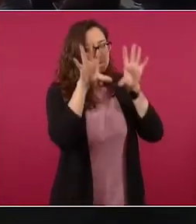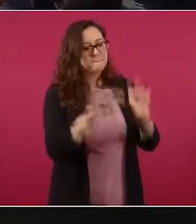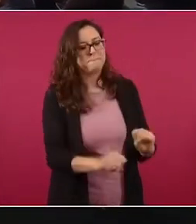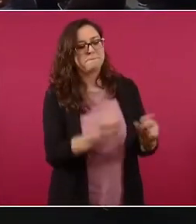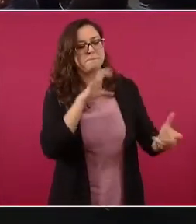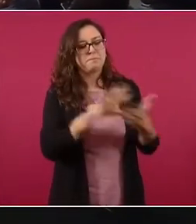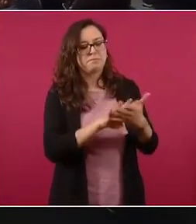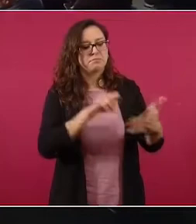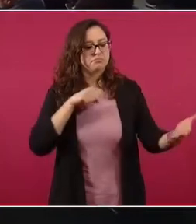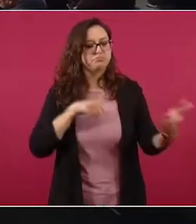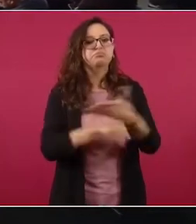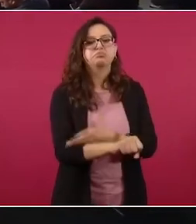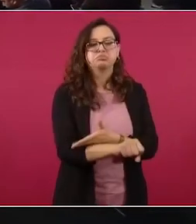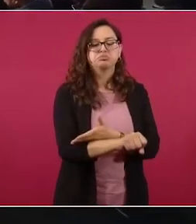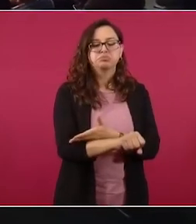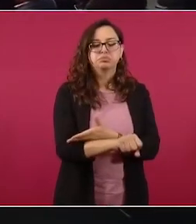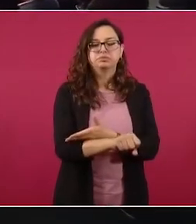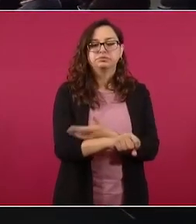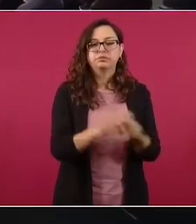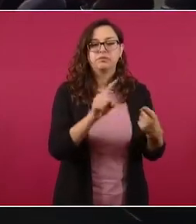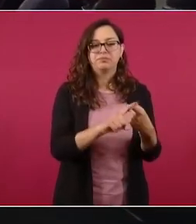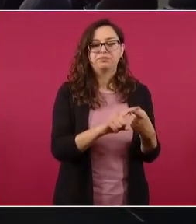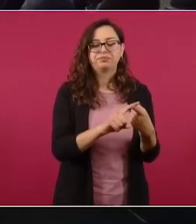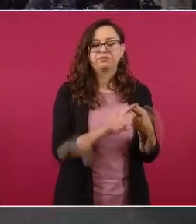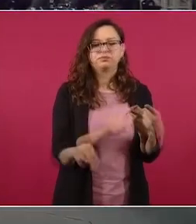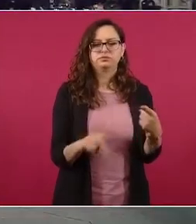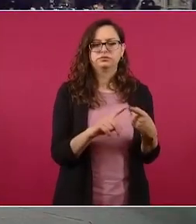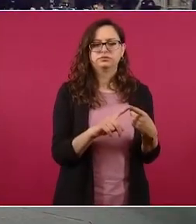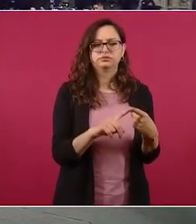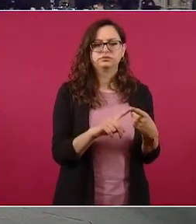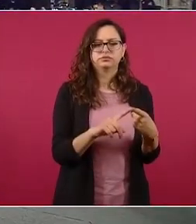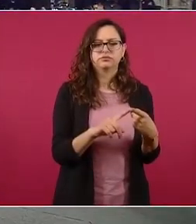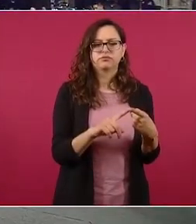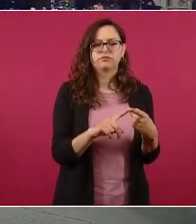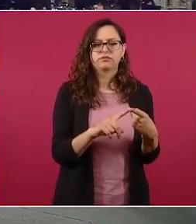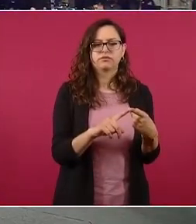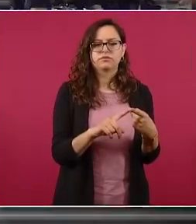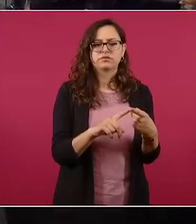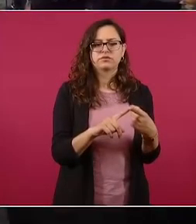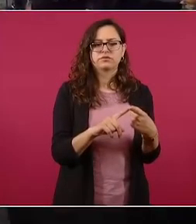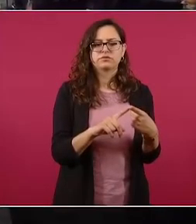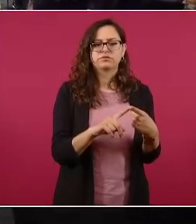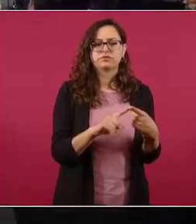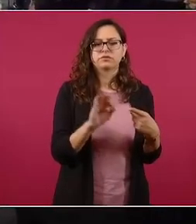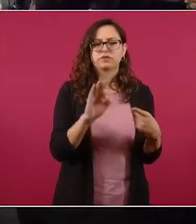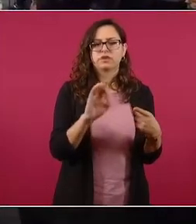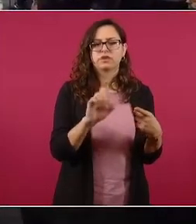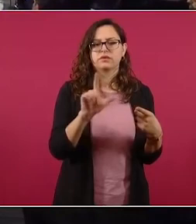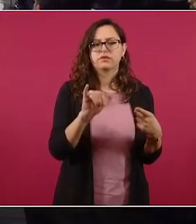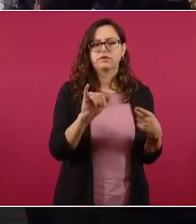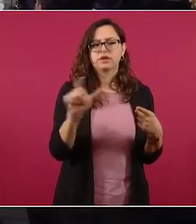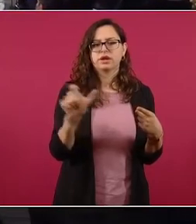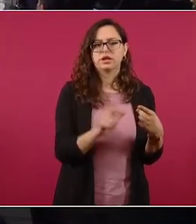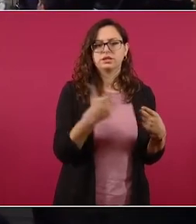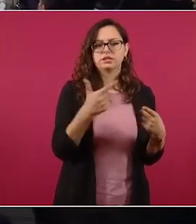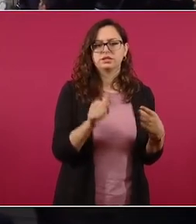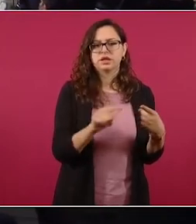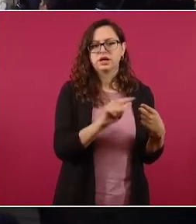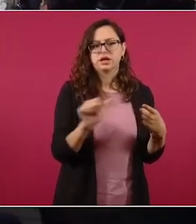Este señor 40 de Félix Gallardo y otro señor,